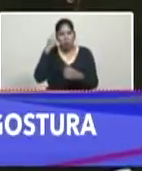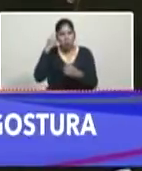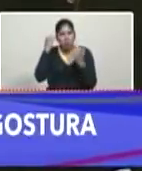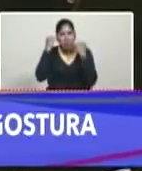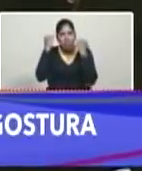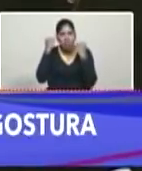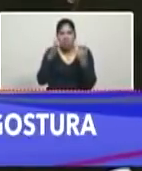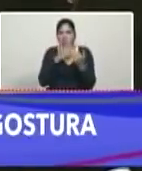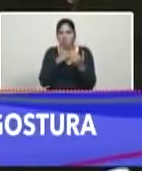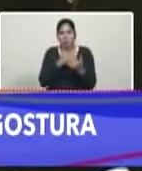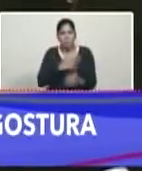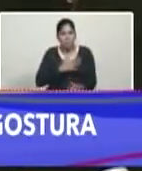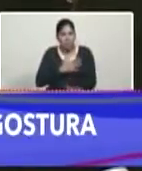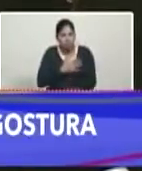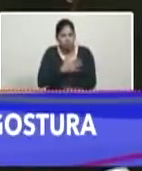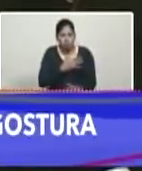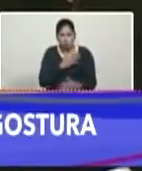vivir,